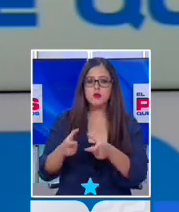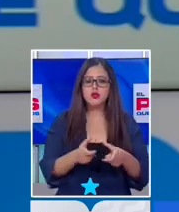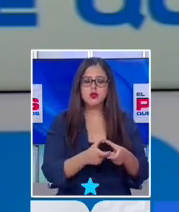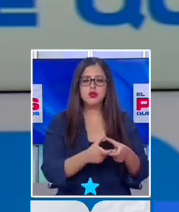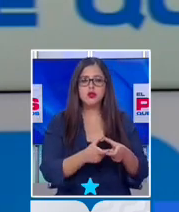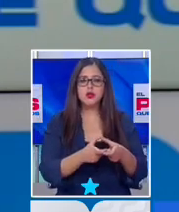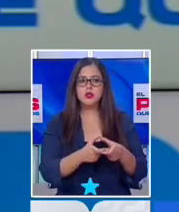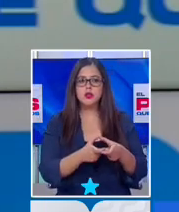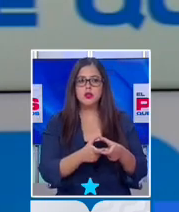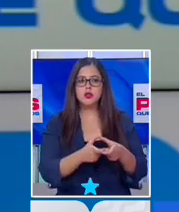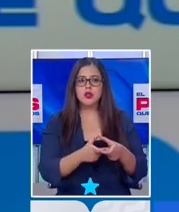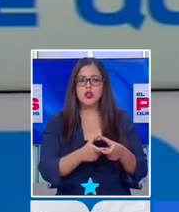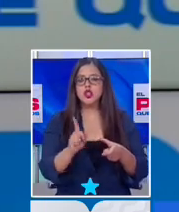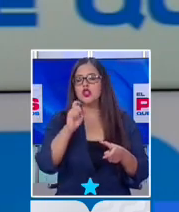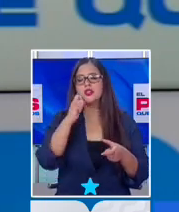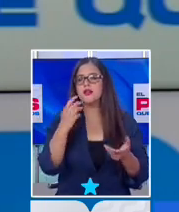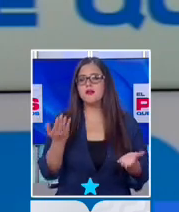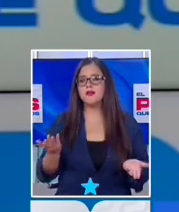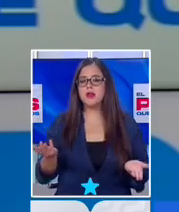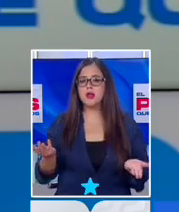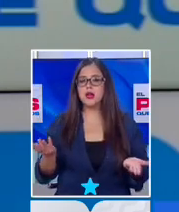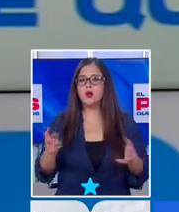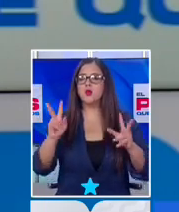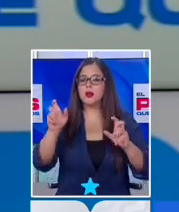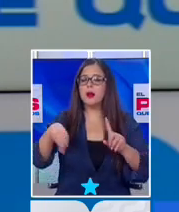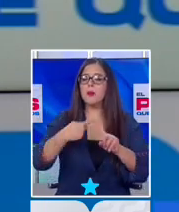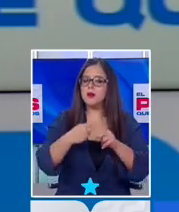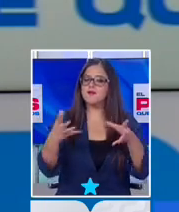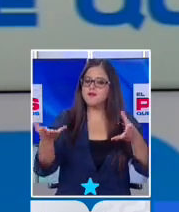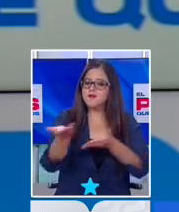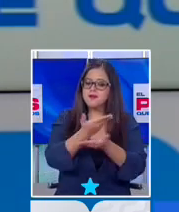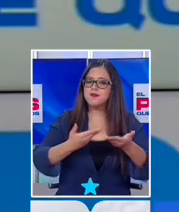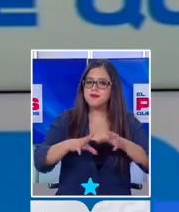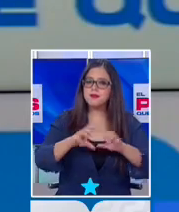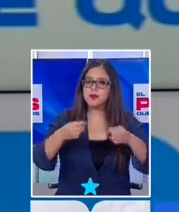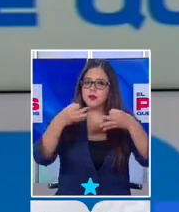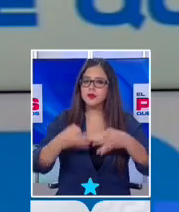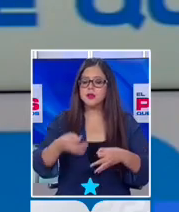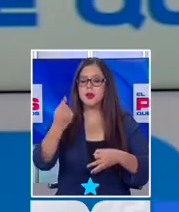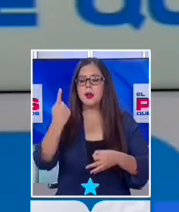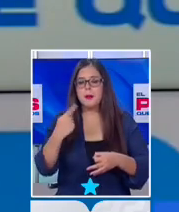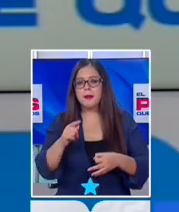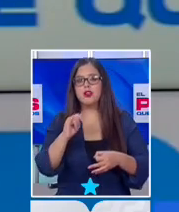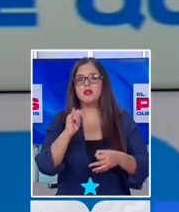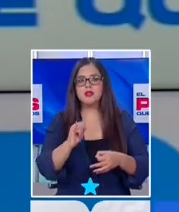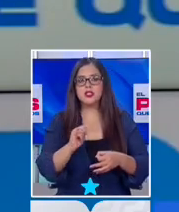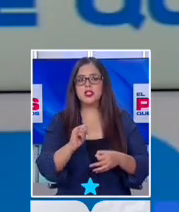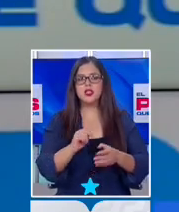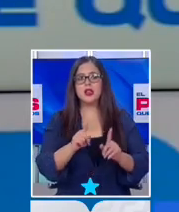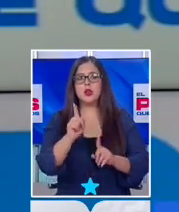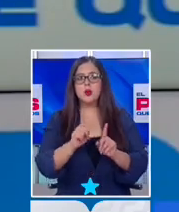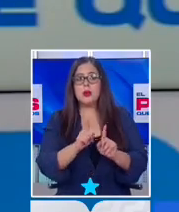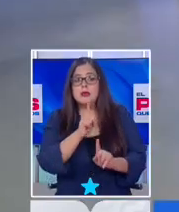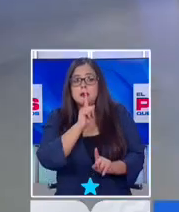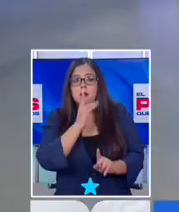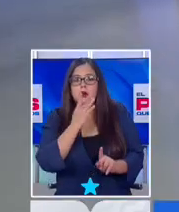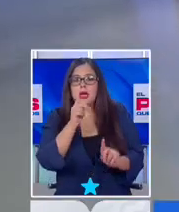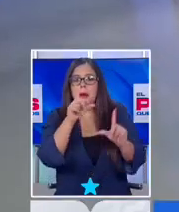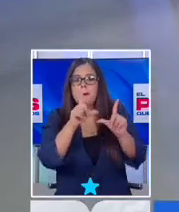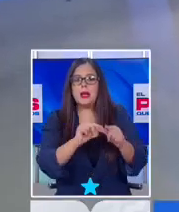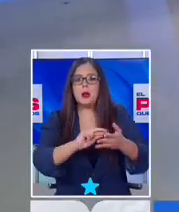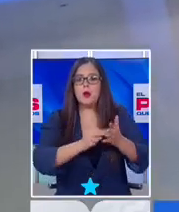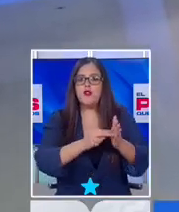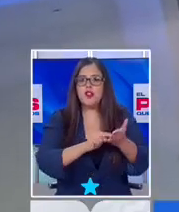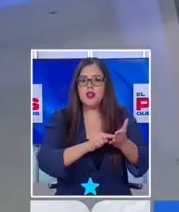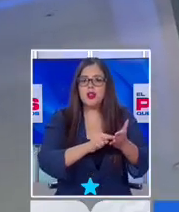llegar no quiere ser una convivencia óptima pero si de alguna manera han pasado más o menos colados porque han tenido menos polémicas